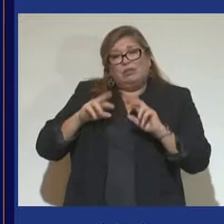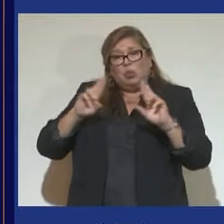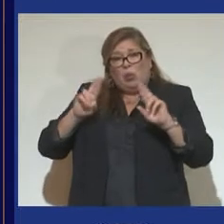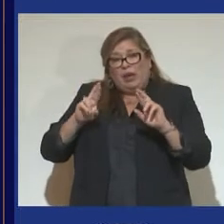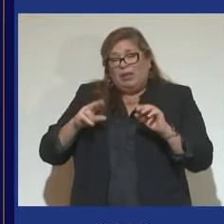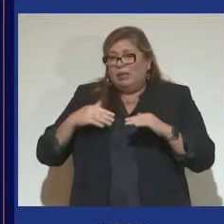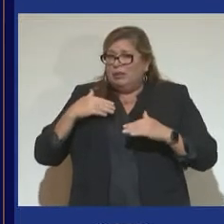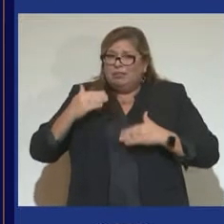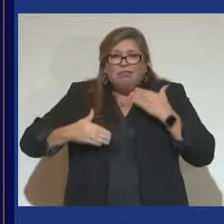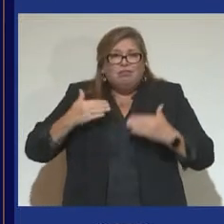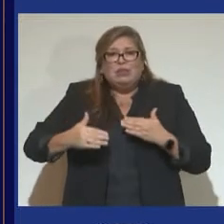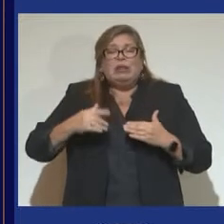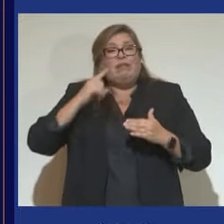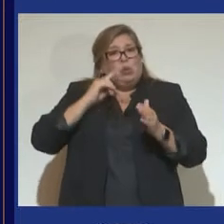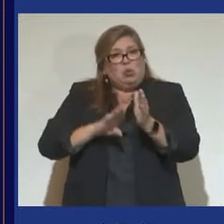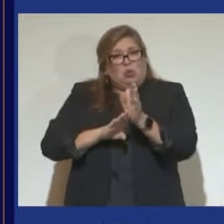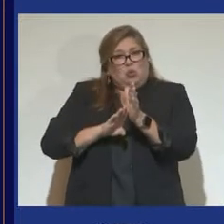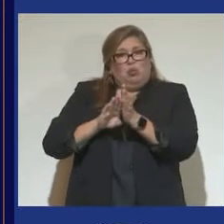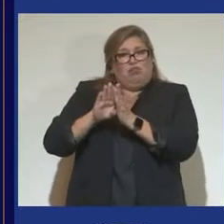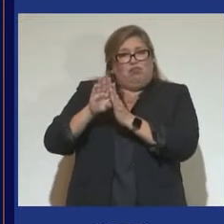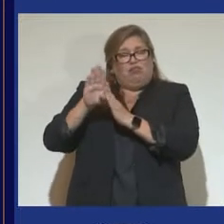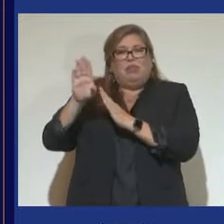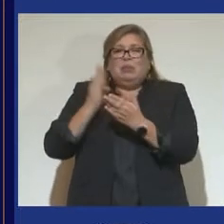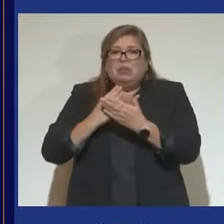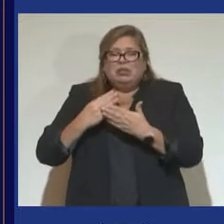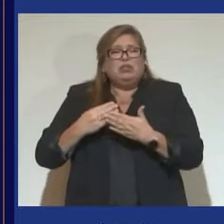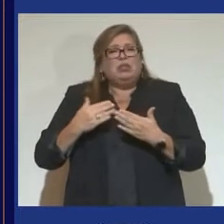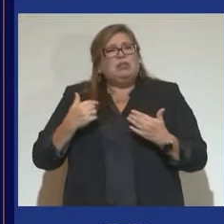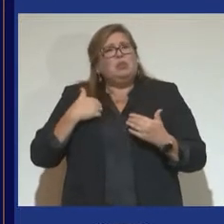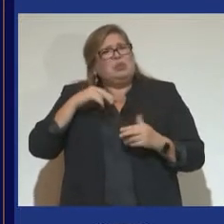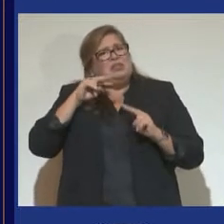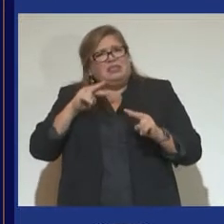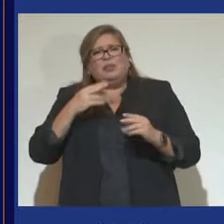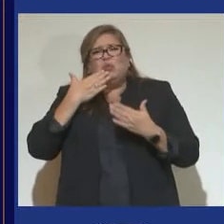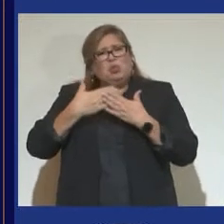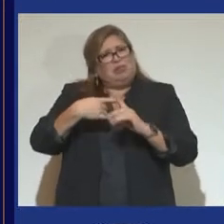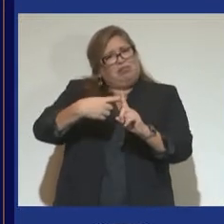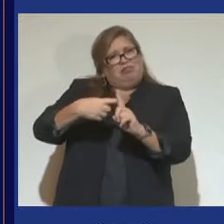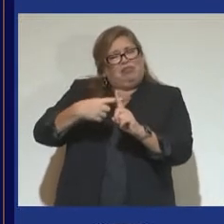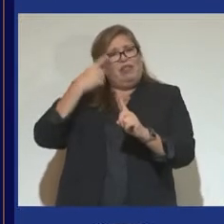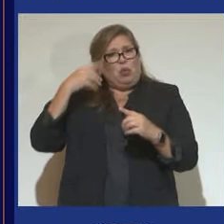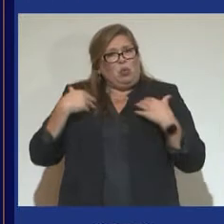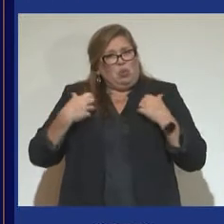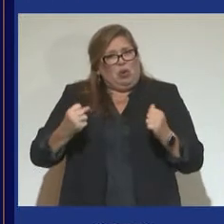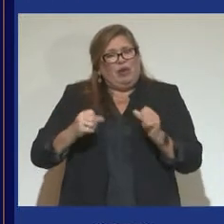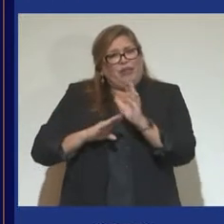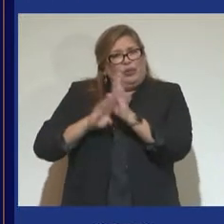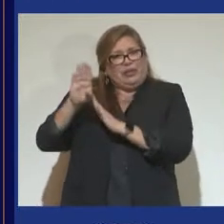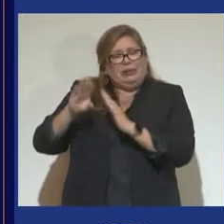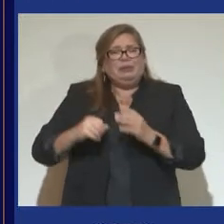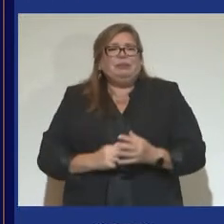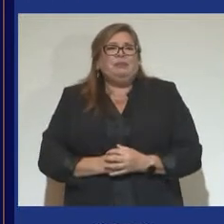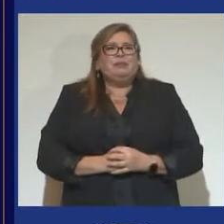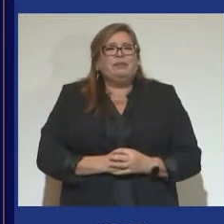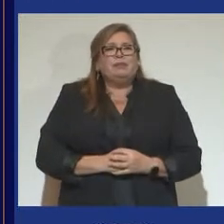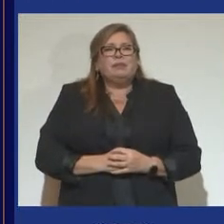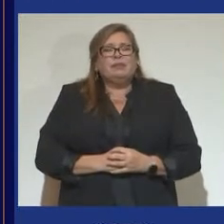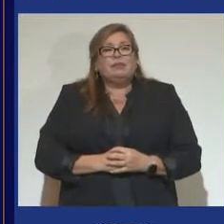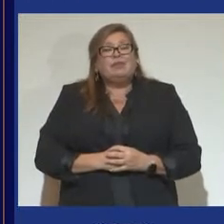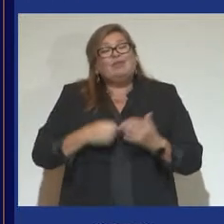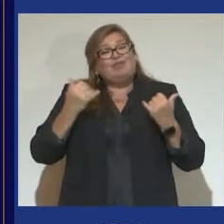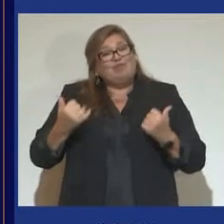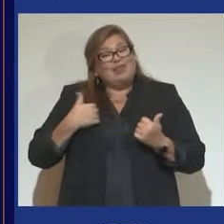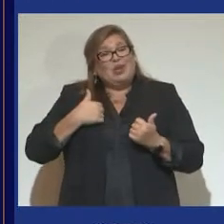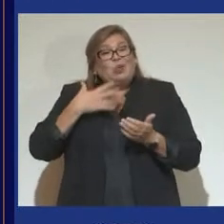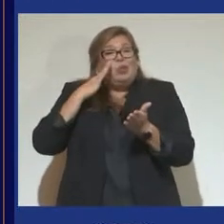está preparada para su recuperación pero es que vemos señales verdaderas de recuperación en el estado y como consecuencia hoy estamos presentando un plan